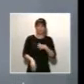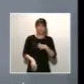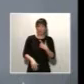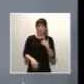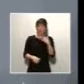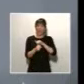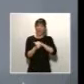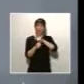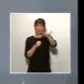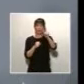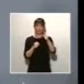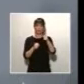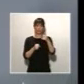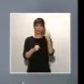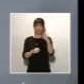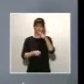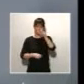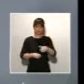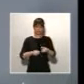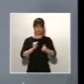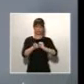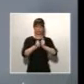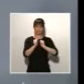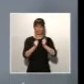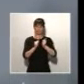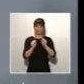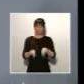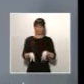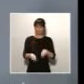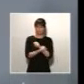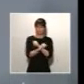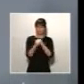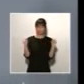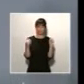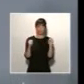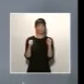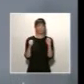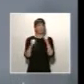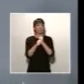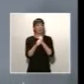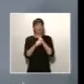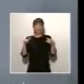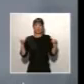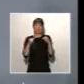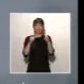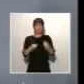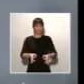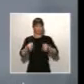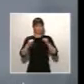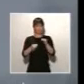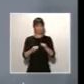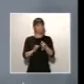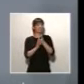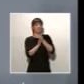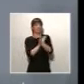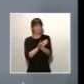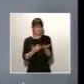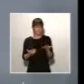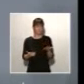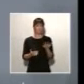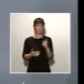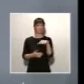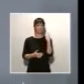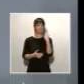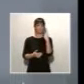y estamos siempre trabajando en equipo. ¿Eso qué quiere decir? Nosotros tenemos que ver la sociedad